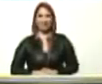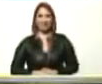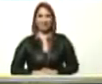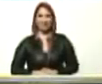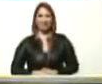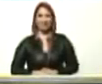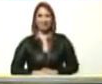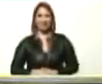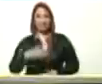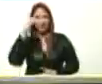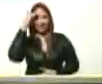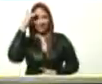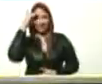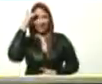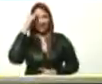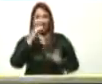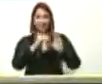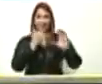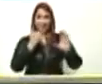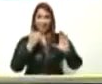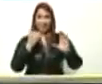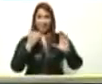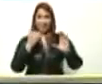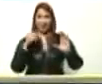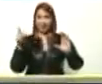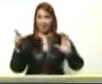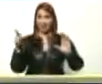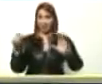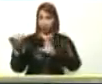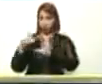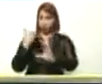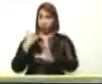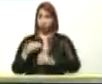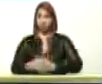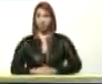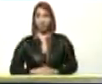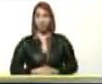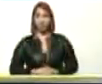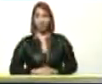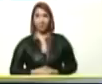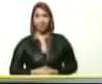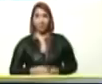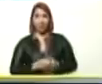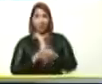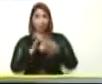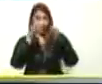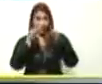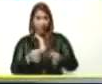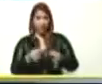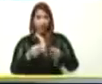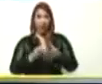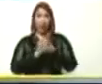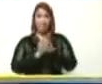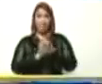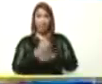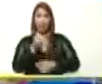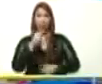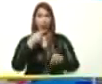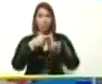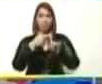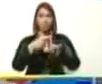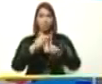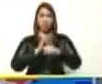Delcy me escribió ¿está aquí? me escribió confirmar que un compañero X está positivo